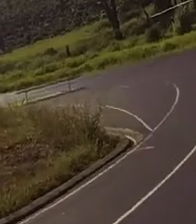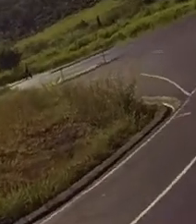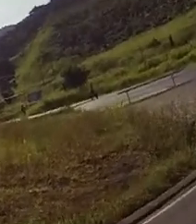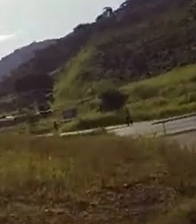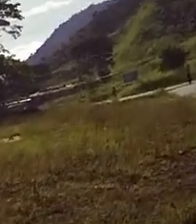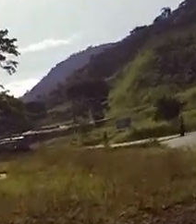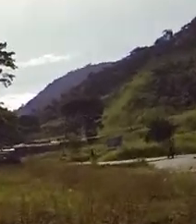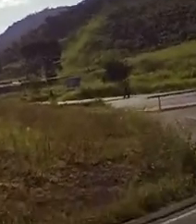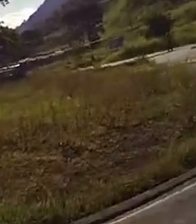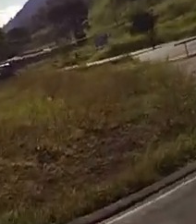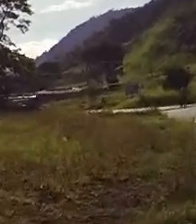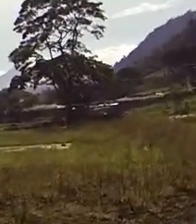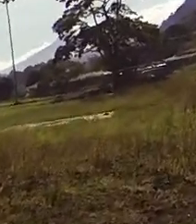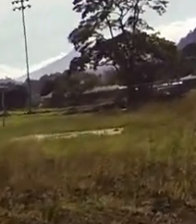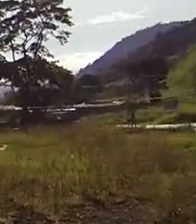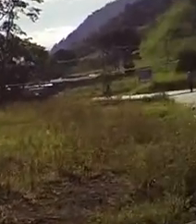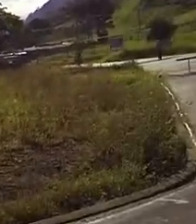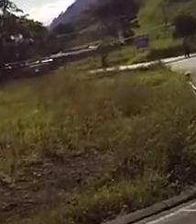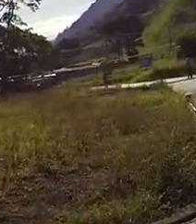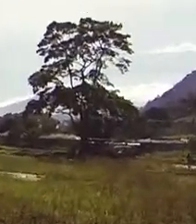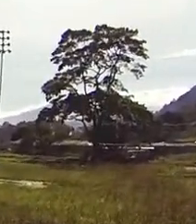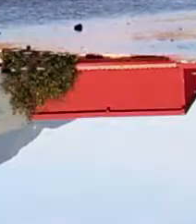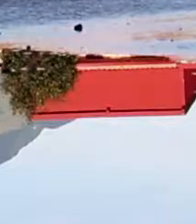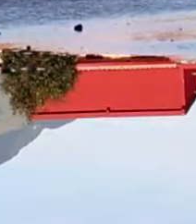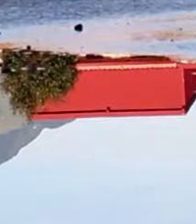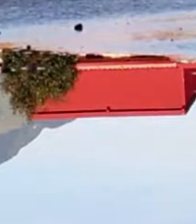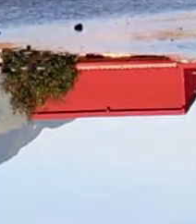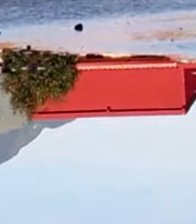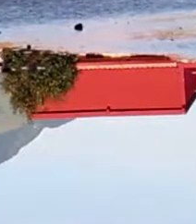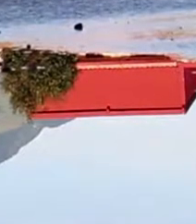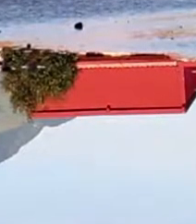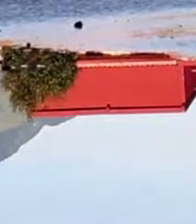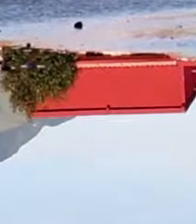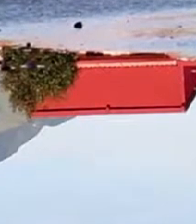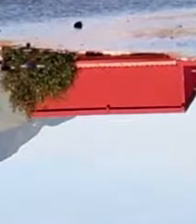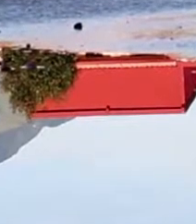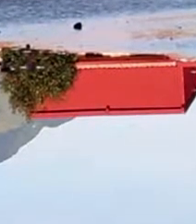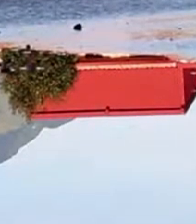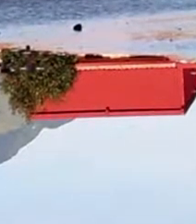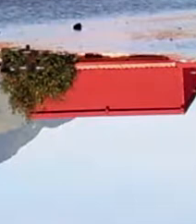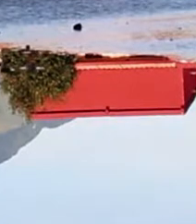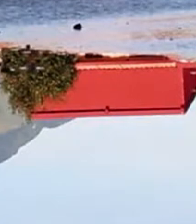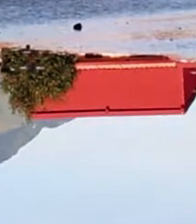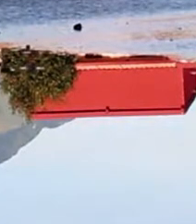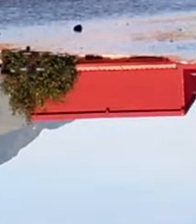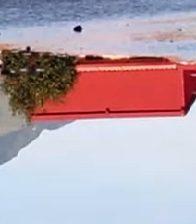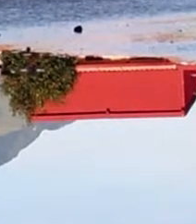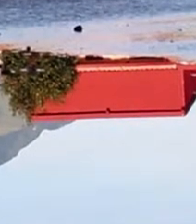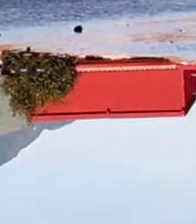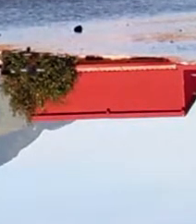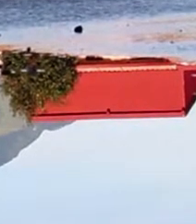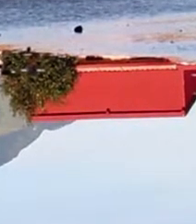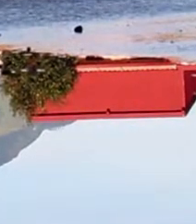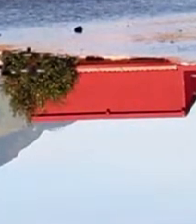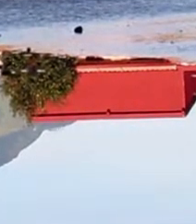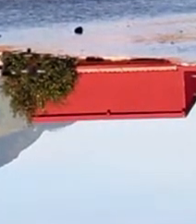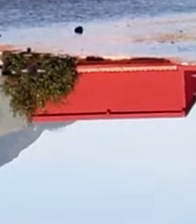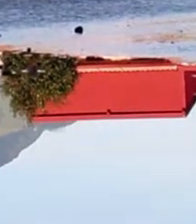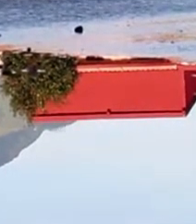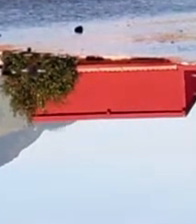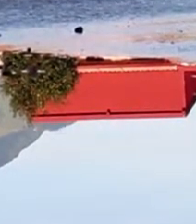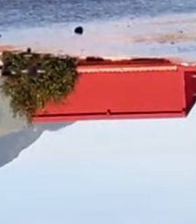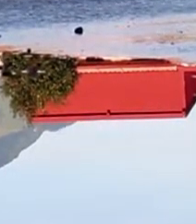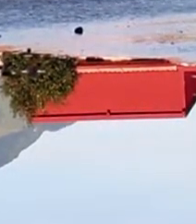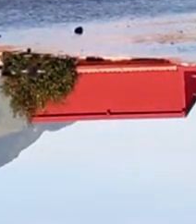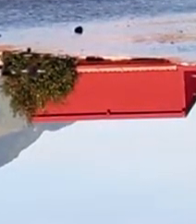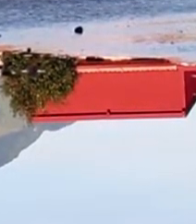El ejercicio o el deporte como tal me hace disfrutar, me hace sonreír, me hace vivir, me hace experimentar, me hace retarme.